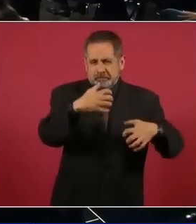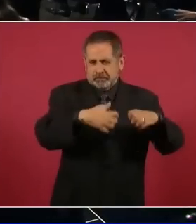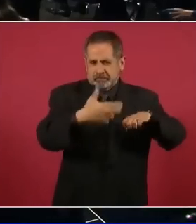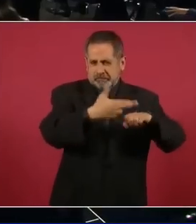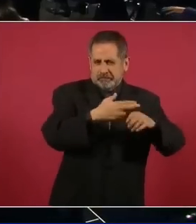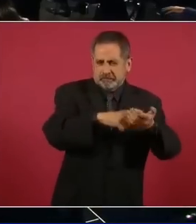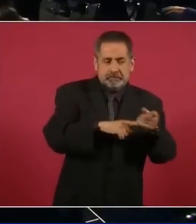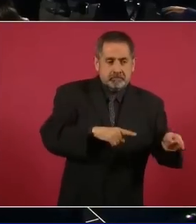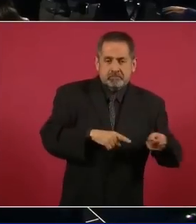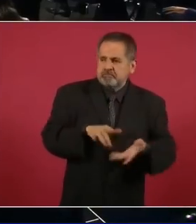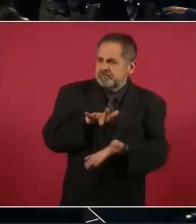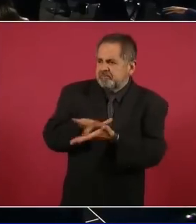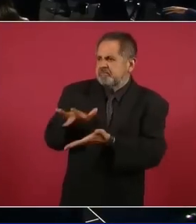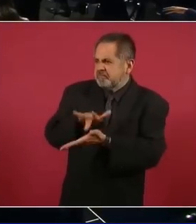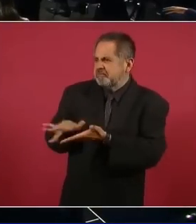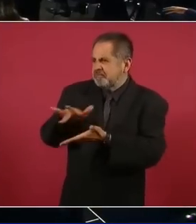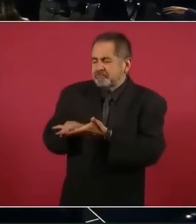fraude,